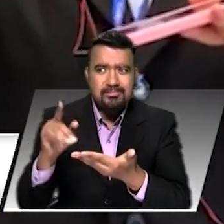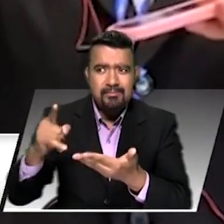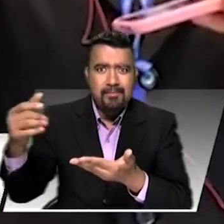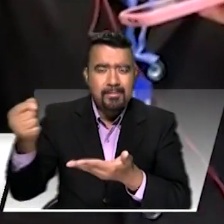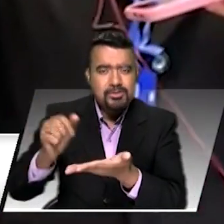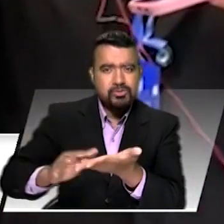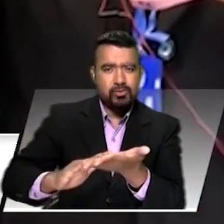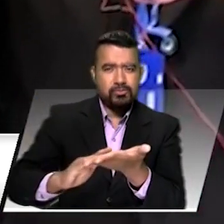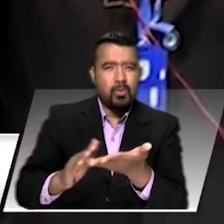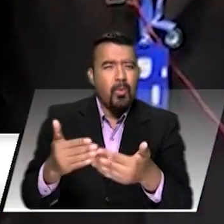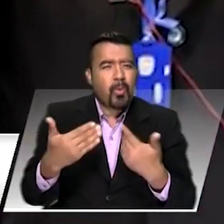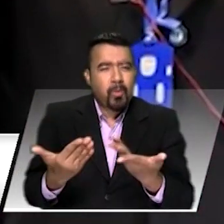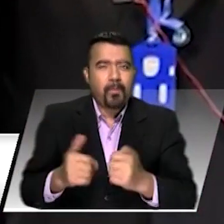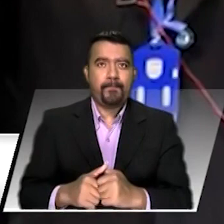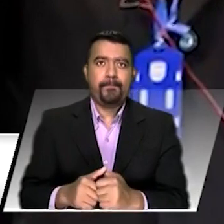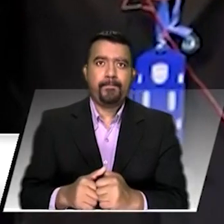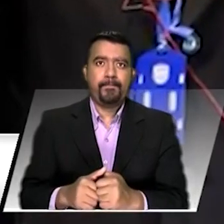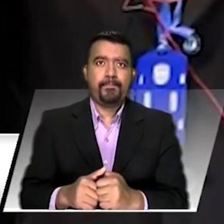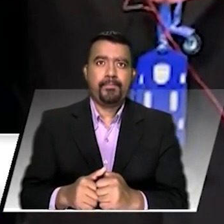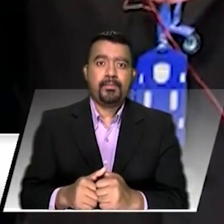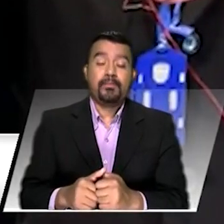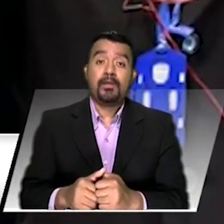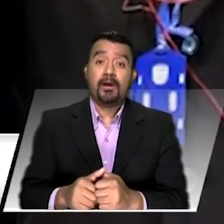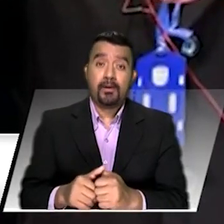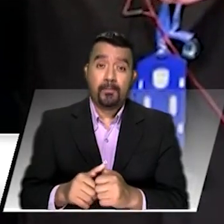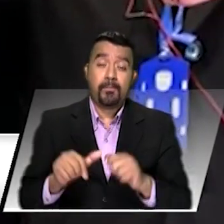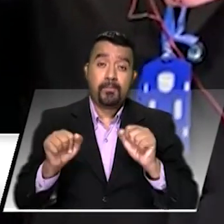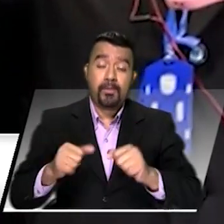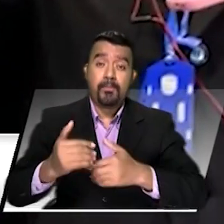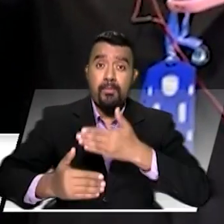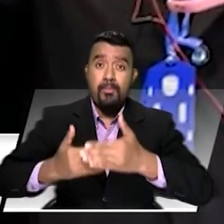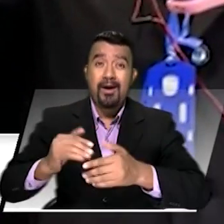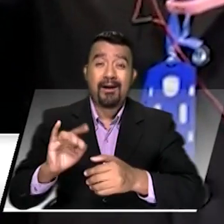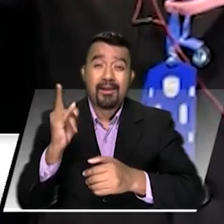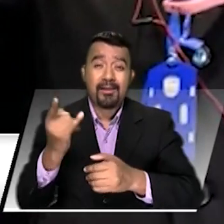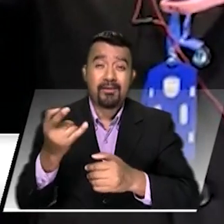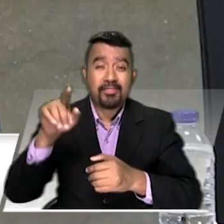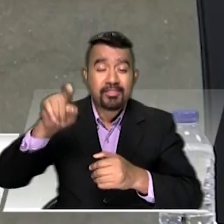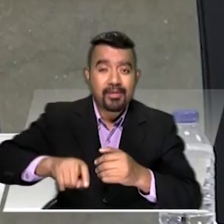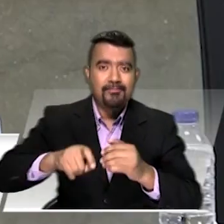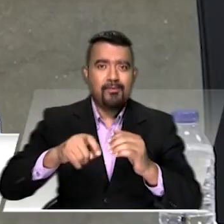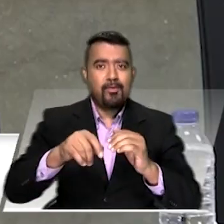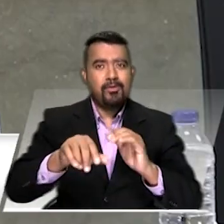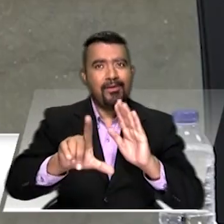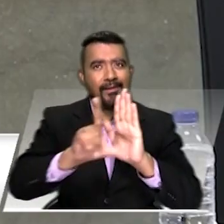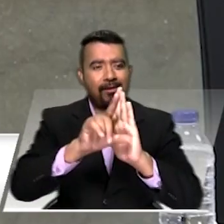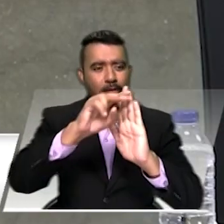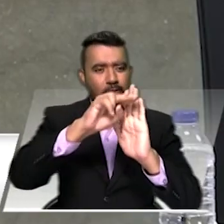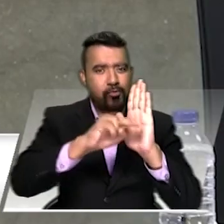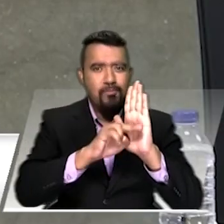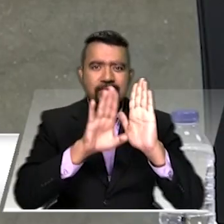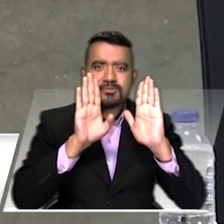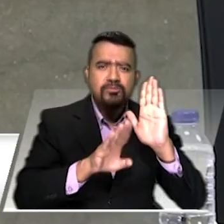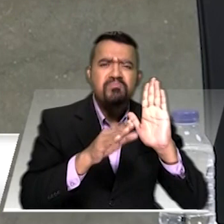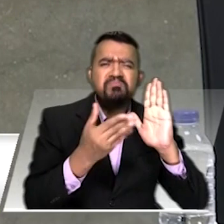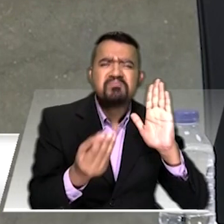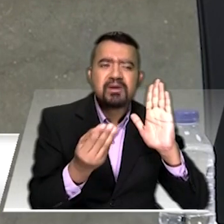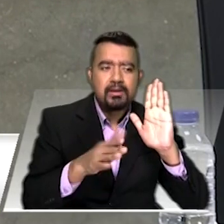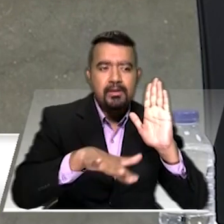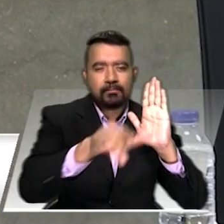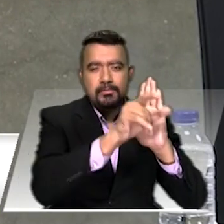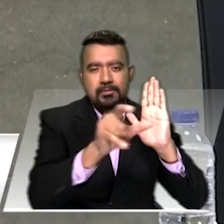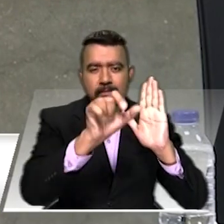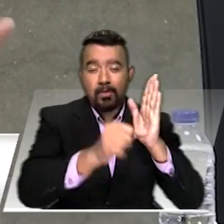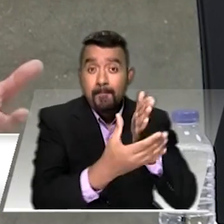último, la propuesta que tenemos nosotros de que haya una reingeniería de la política de superación de pobreza. La Andi presentó una propuesta a